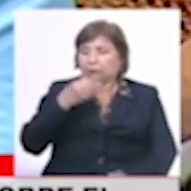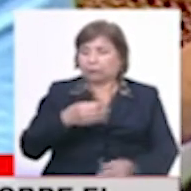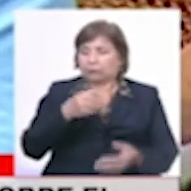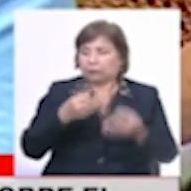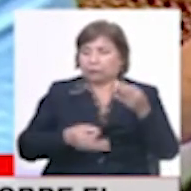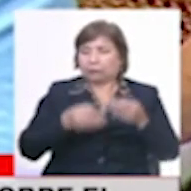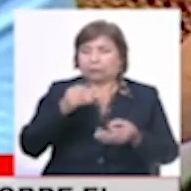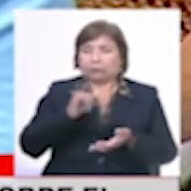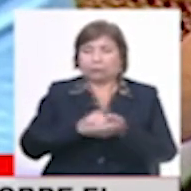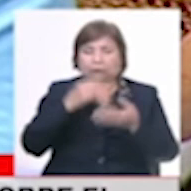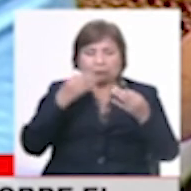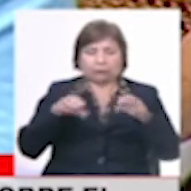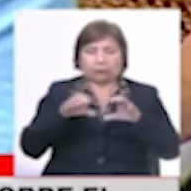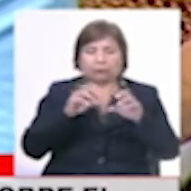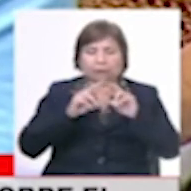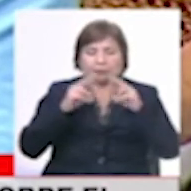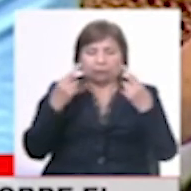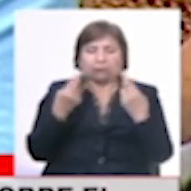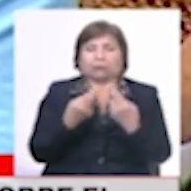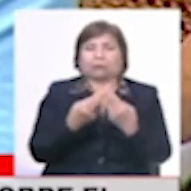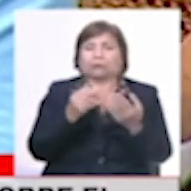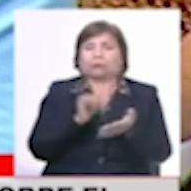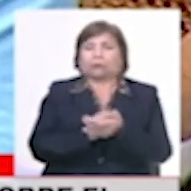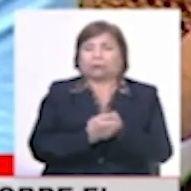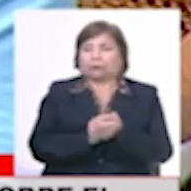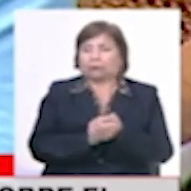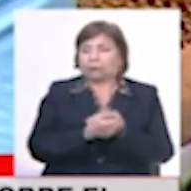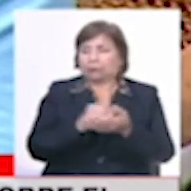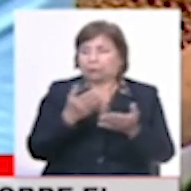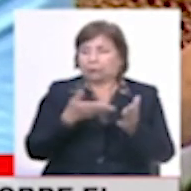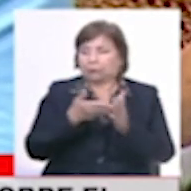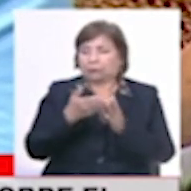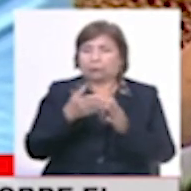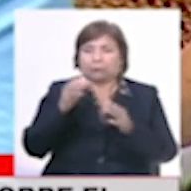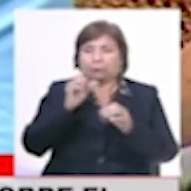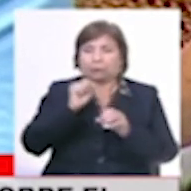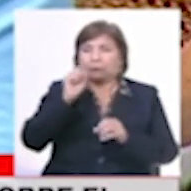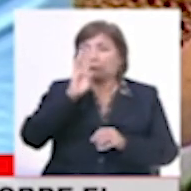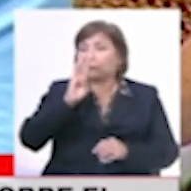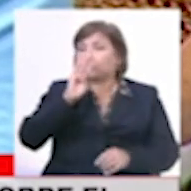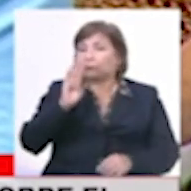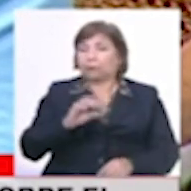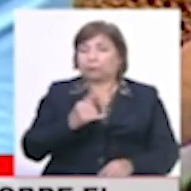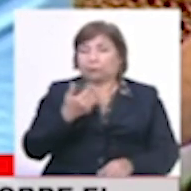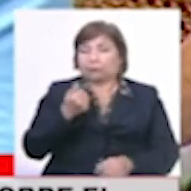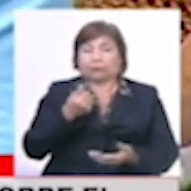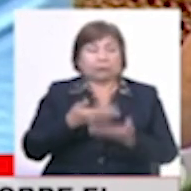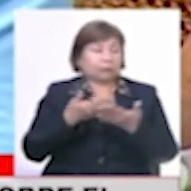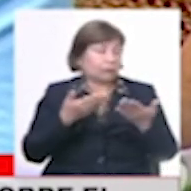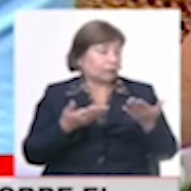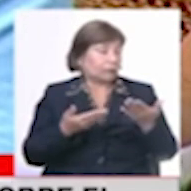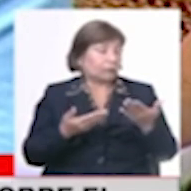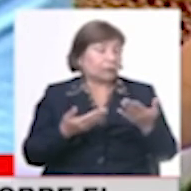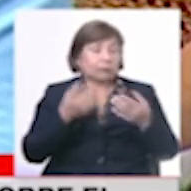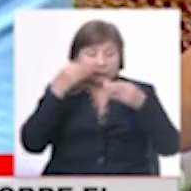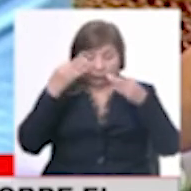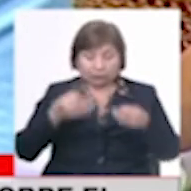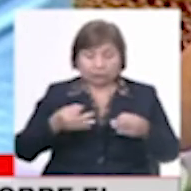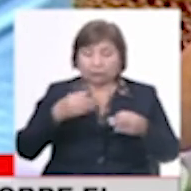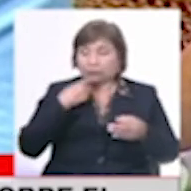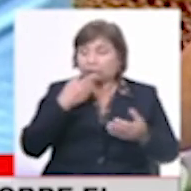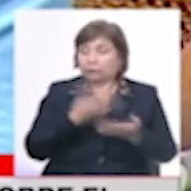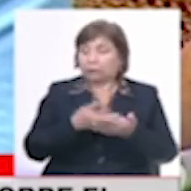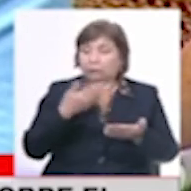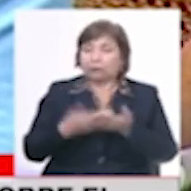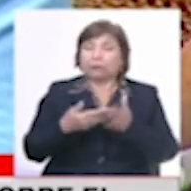Justicia, se realizó esa reunión en un departamento de San Borja y efectivamente esa fue la